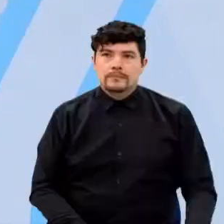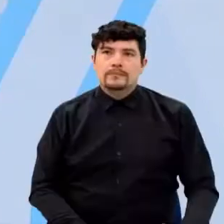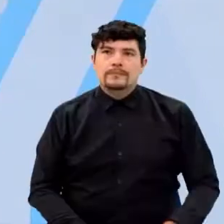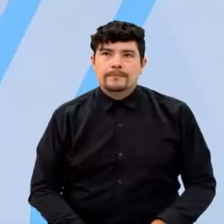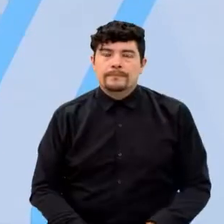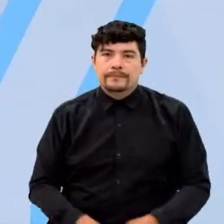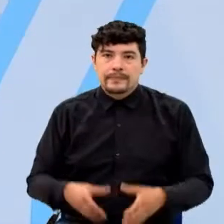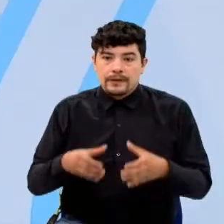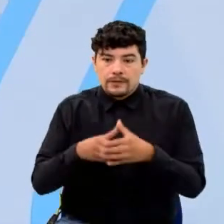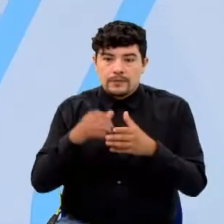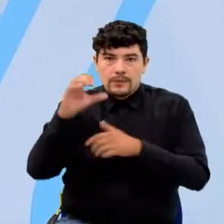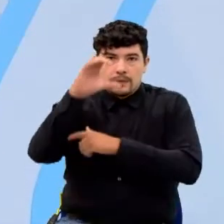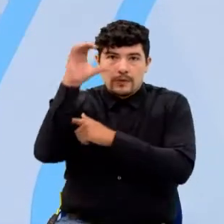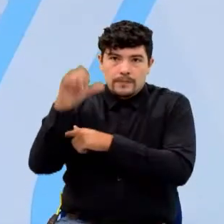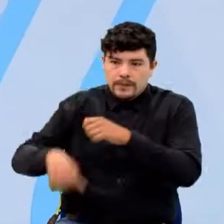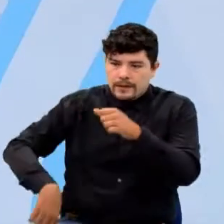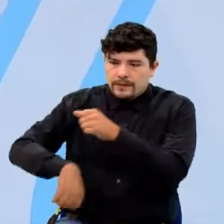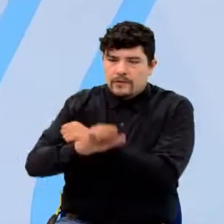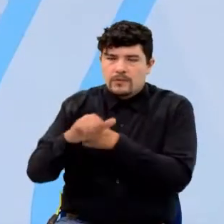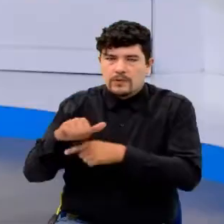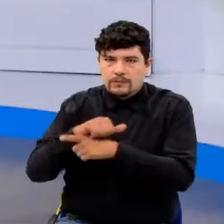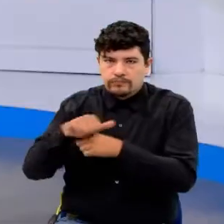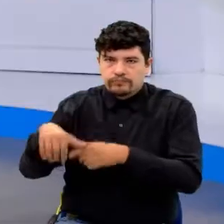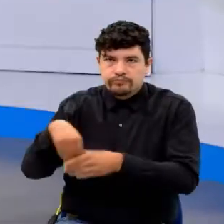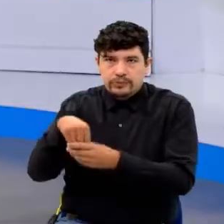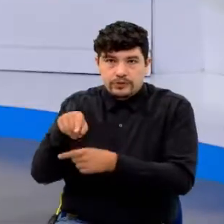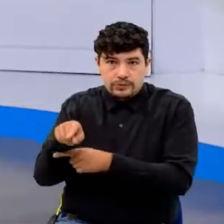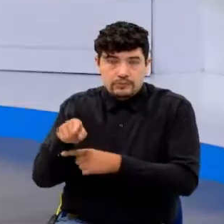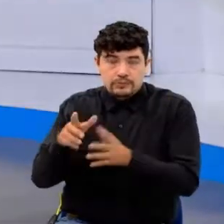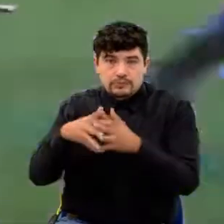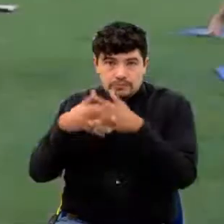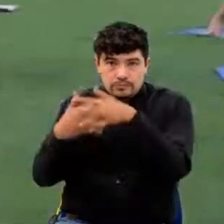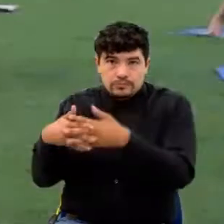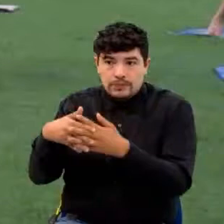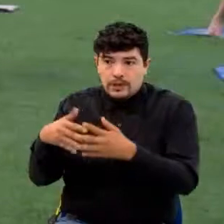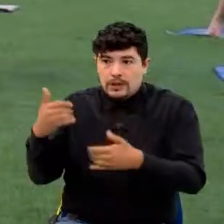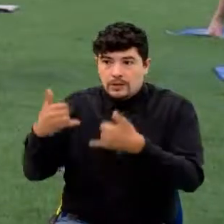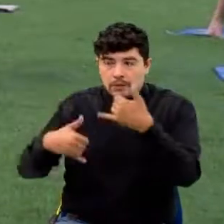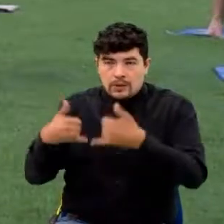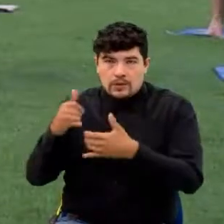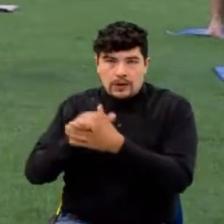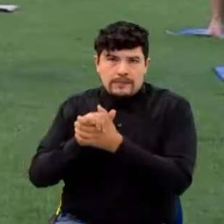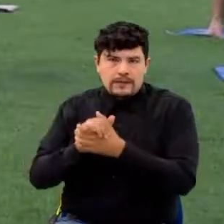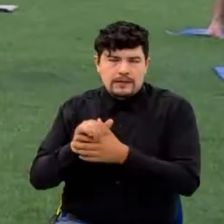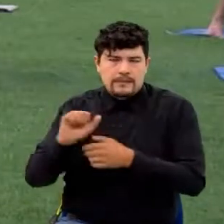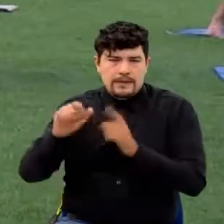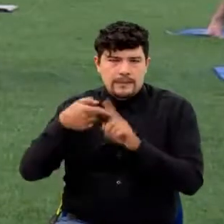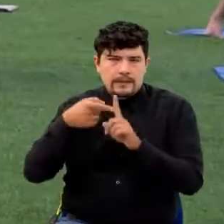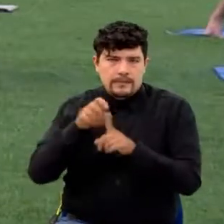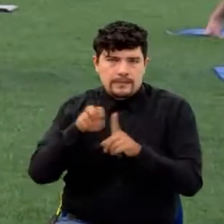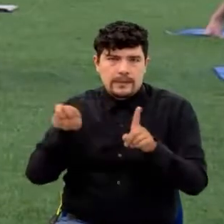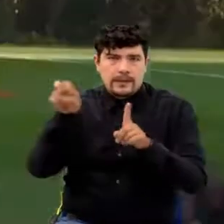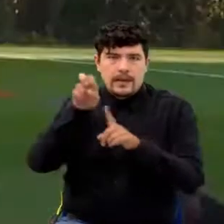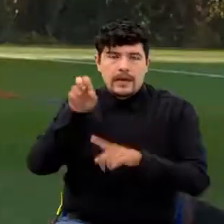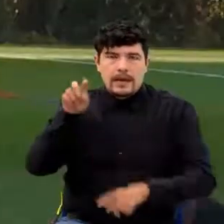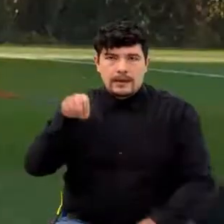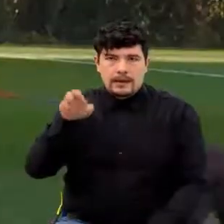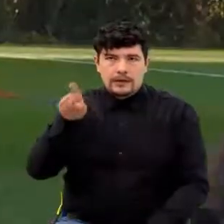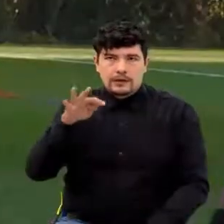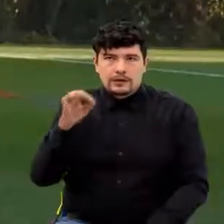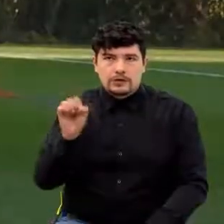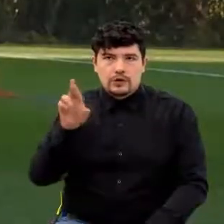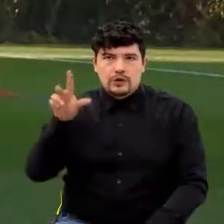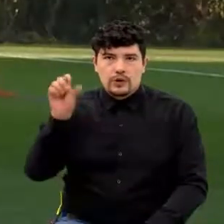Y la Selección Colombia de Fútbol ya entrena en territorio norteamericano para los duelos amistosos, los primeros bajo la dirección de Néstor Lorenzo,